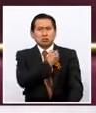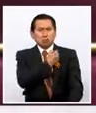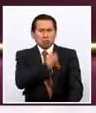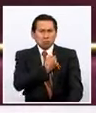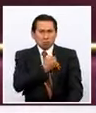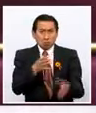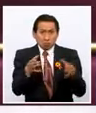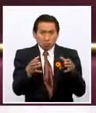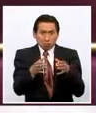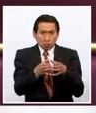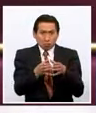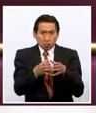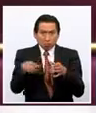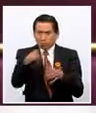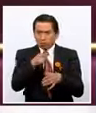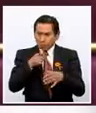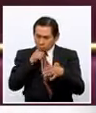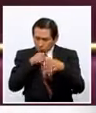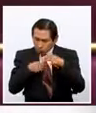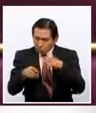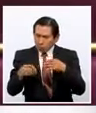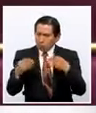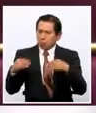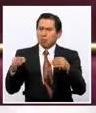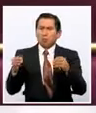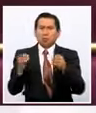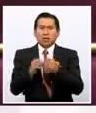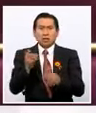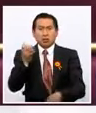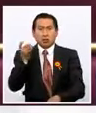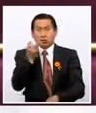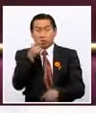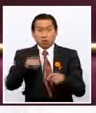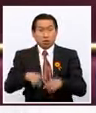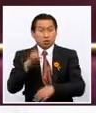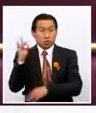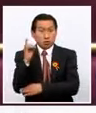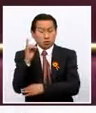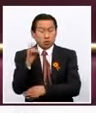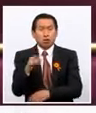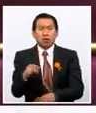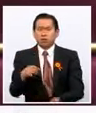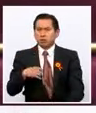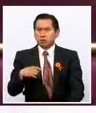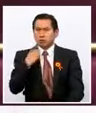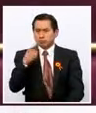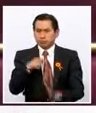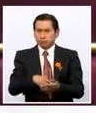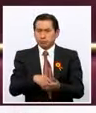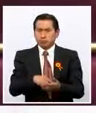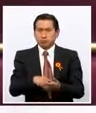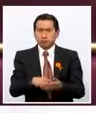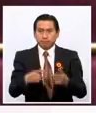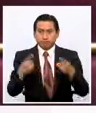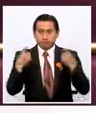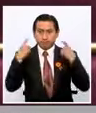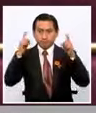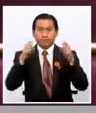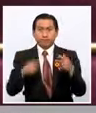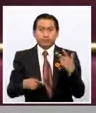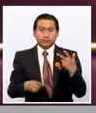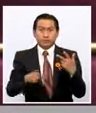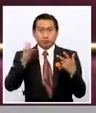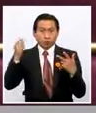ampliar sus actividades de drogas en bolivia en esto quiero mencionar tres logros del